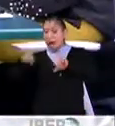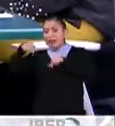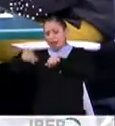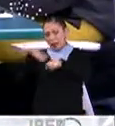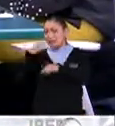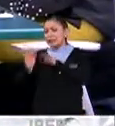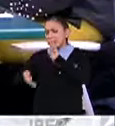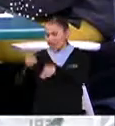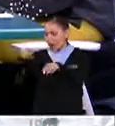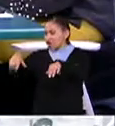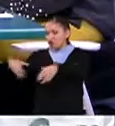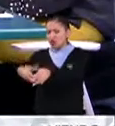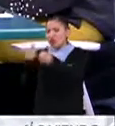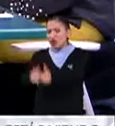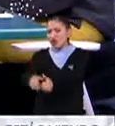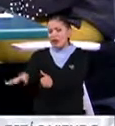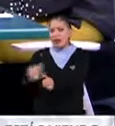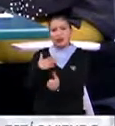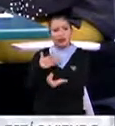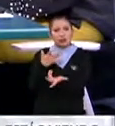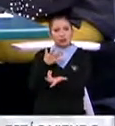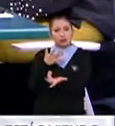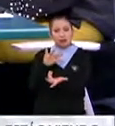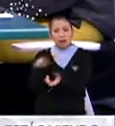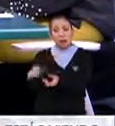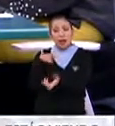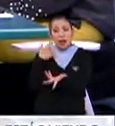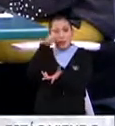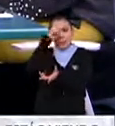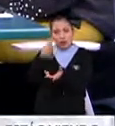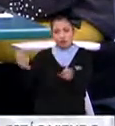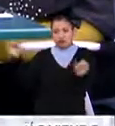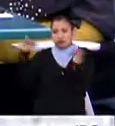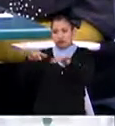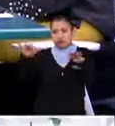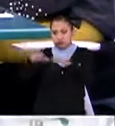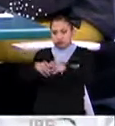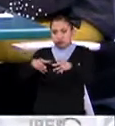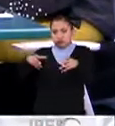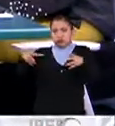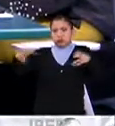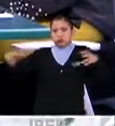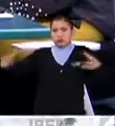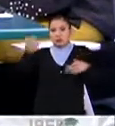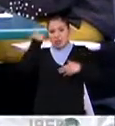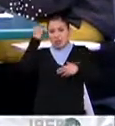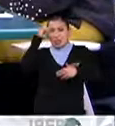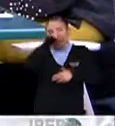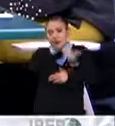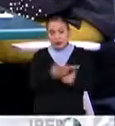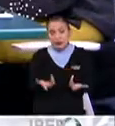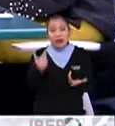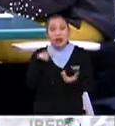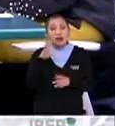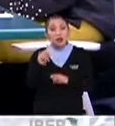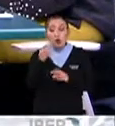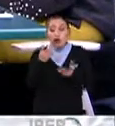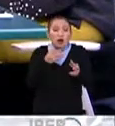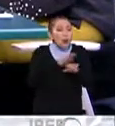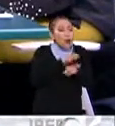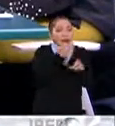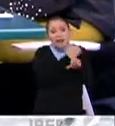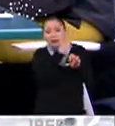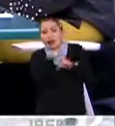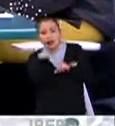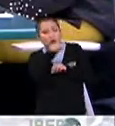aquí los voy a aceptar y concéntrense ahí en donde no los puedo absorber para que se ponga peor la cosa, porque sí hay un riesgo de que haya una dinámica compleja, sino más bien qué estados